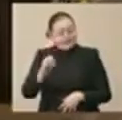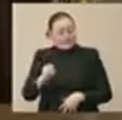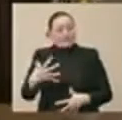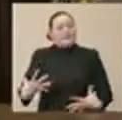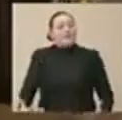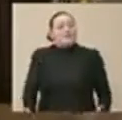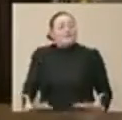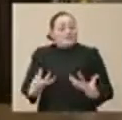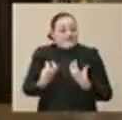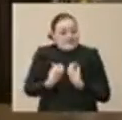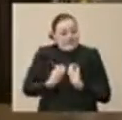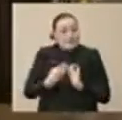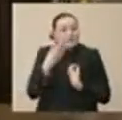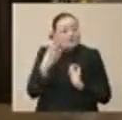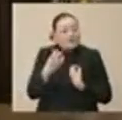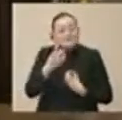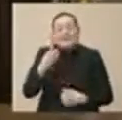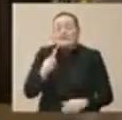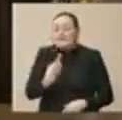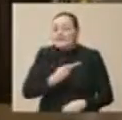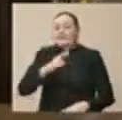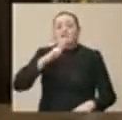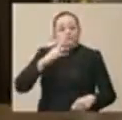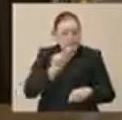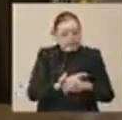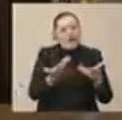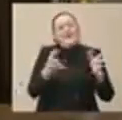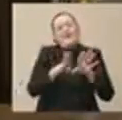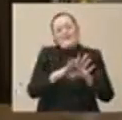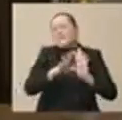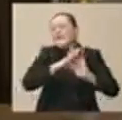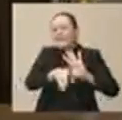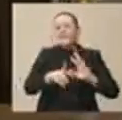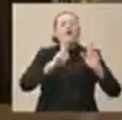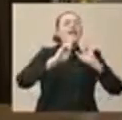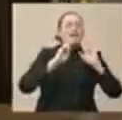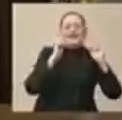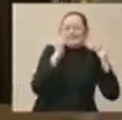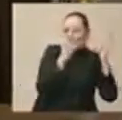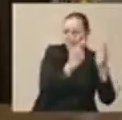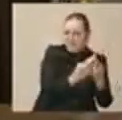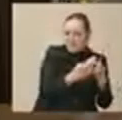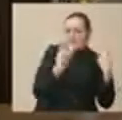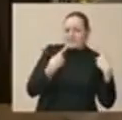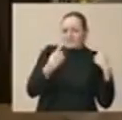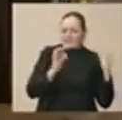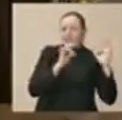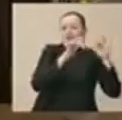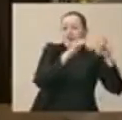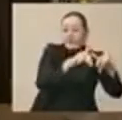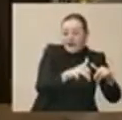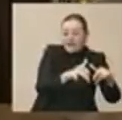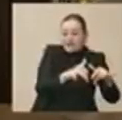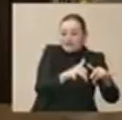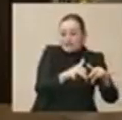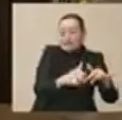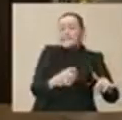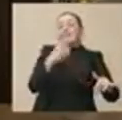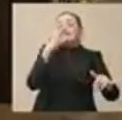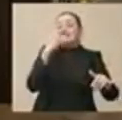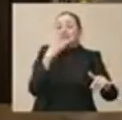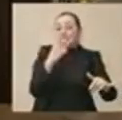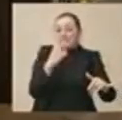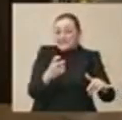vivimos en baja california sur las actividades sociales las reuniones han sido sin duda